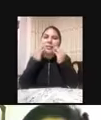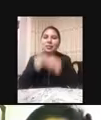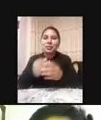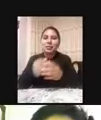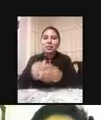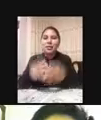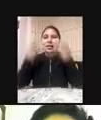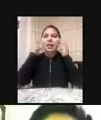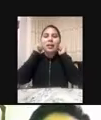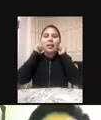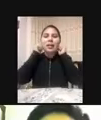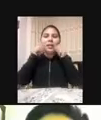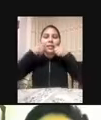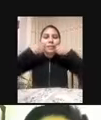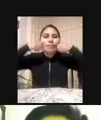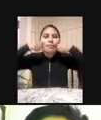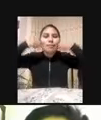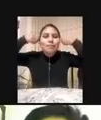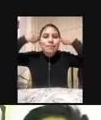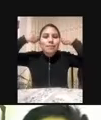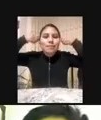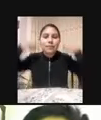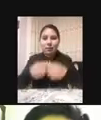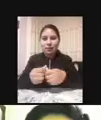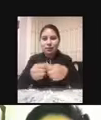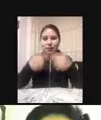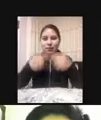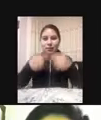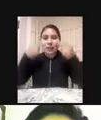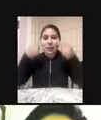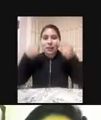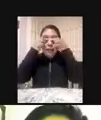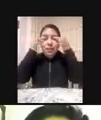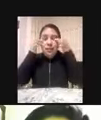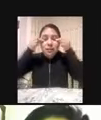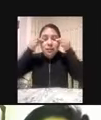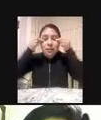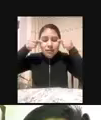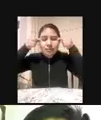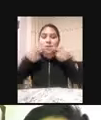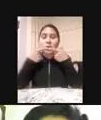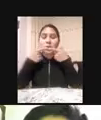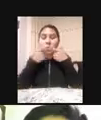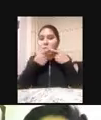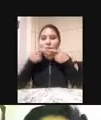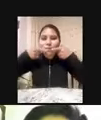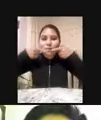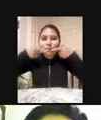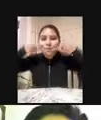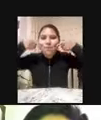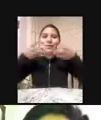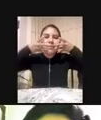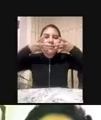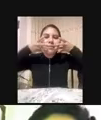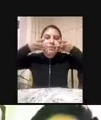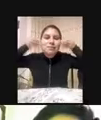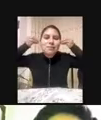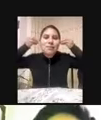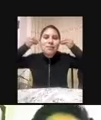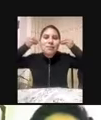las orejas. Que los ojitos se pongan chinitos y la boca como si estuviese sonriendo. Entonces apretamos, jalamos y luego lo soltamos de